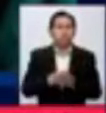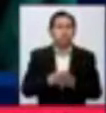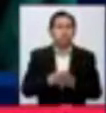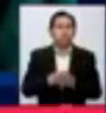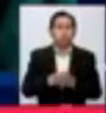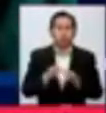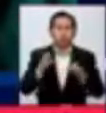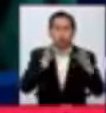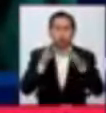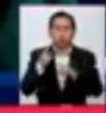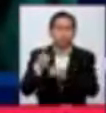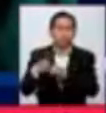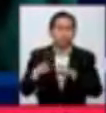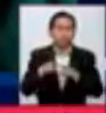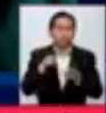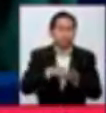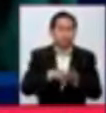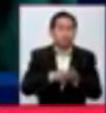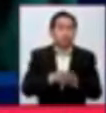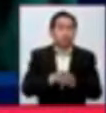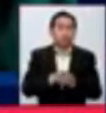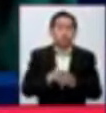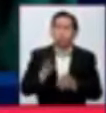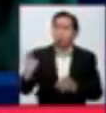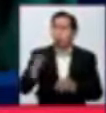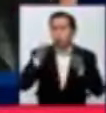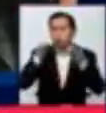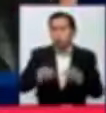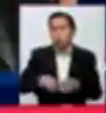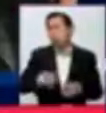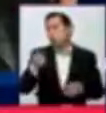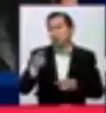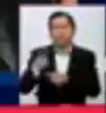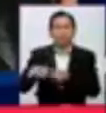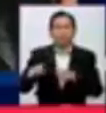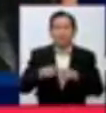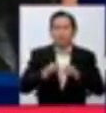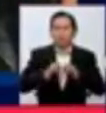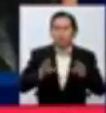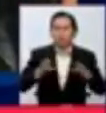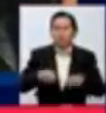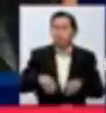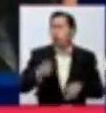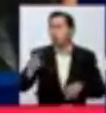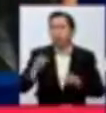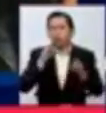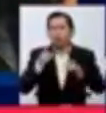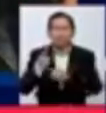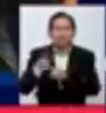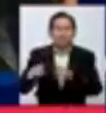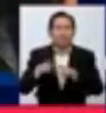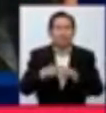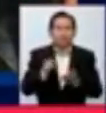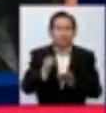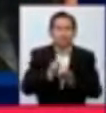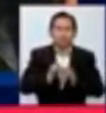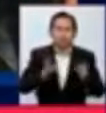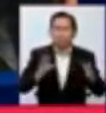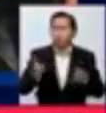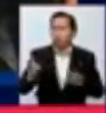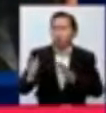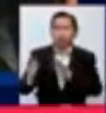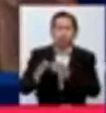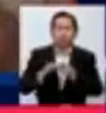de comunicación. Los formales, no formales, informales, los alternativos, las radios